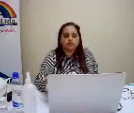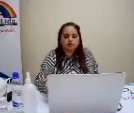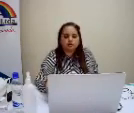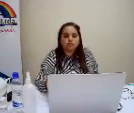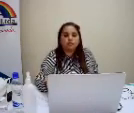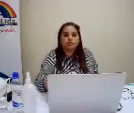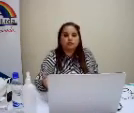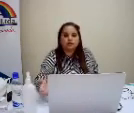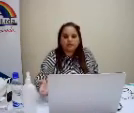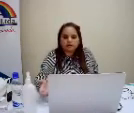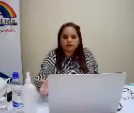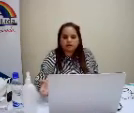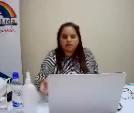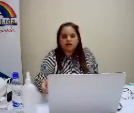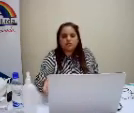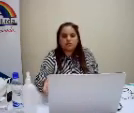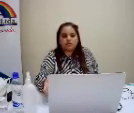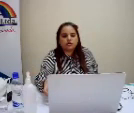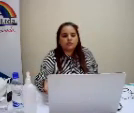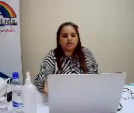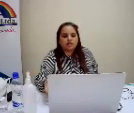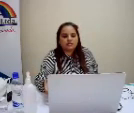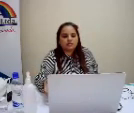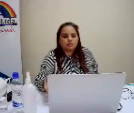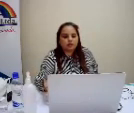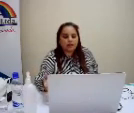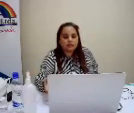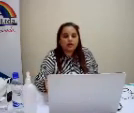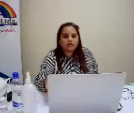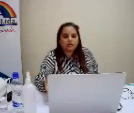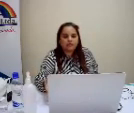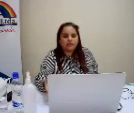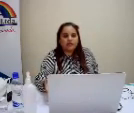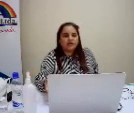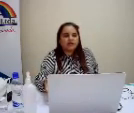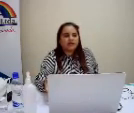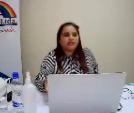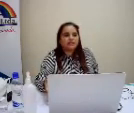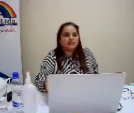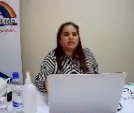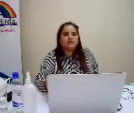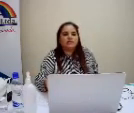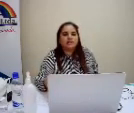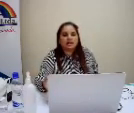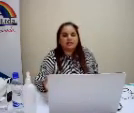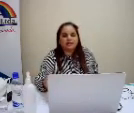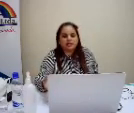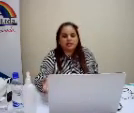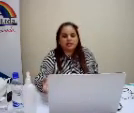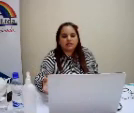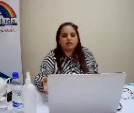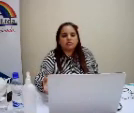por como un trastorno depresivo. Entonces por eso es importante hacer la exploración. Y también que los